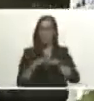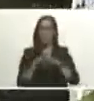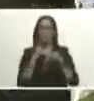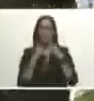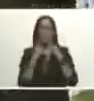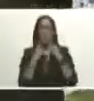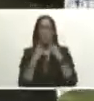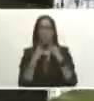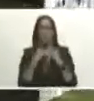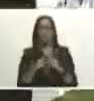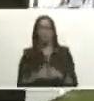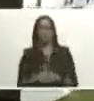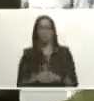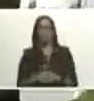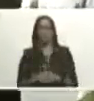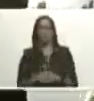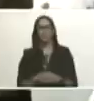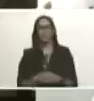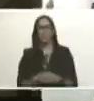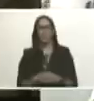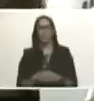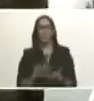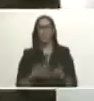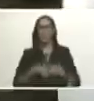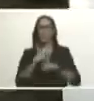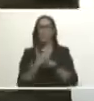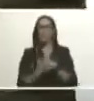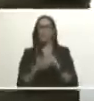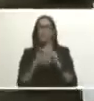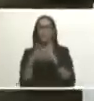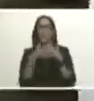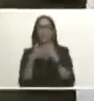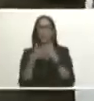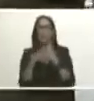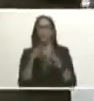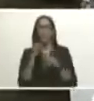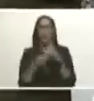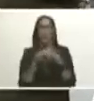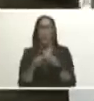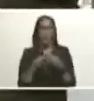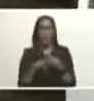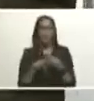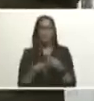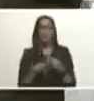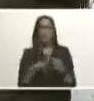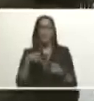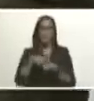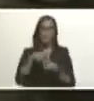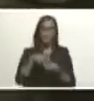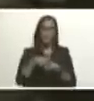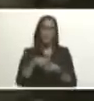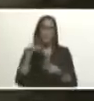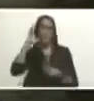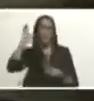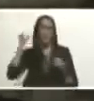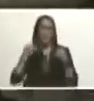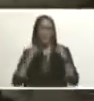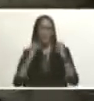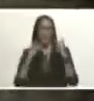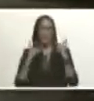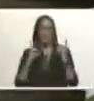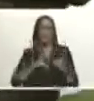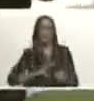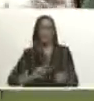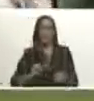las revoluciones de colores, un manual gringo que lo aplican para desestabilizar los países independientes y soberanos. Así mismo, mi comandante jefe,